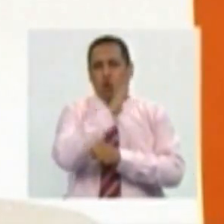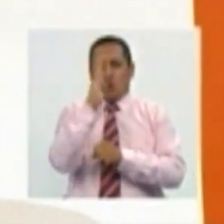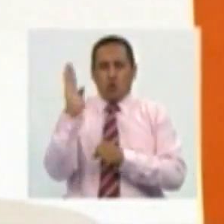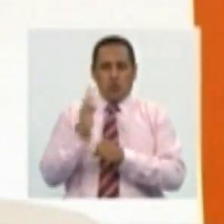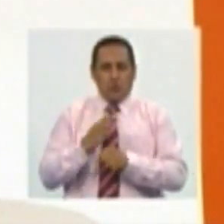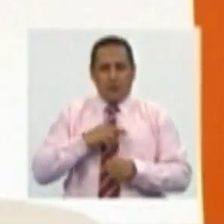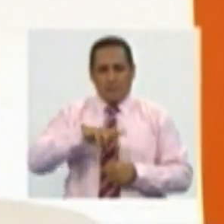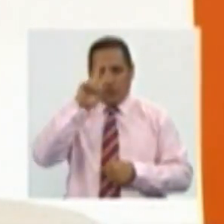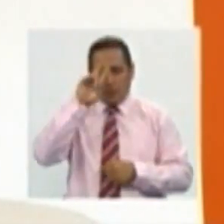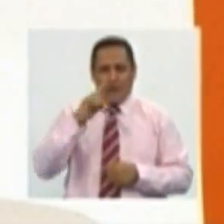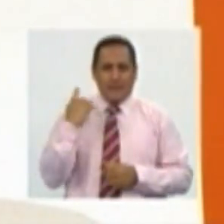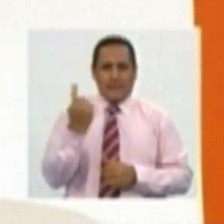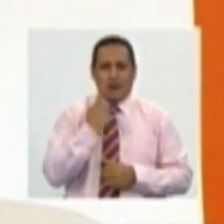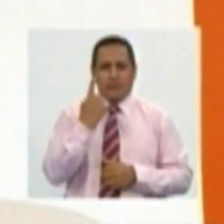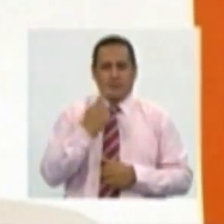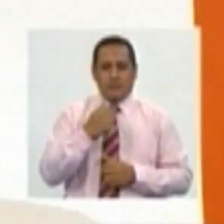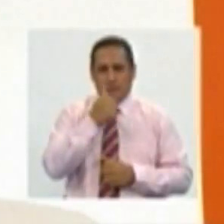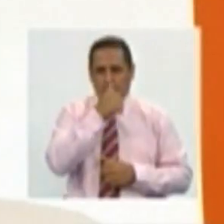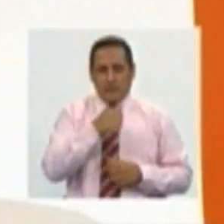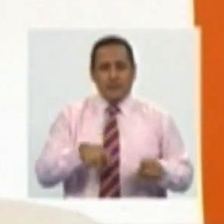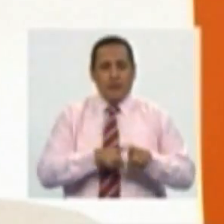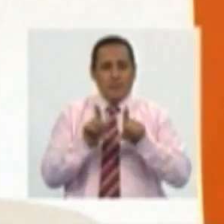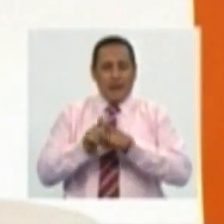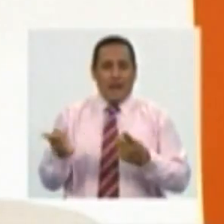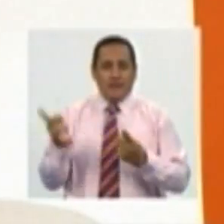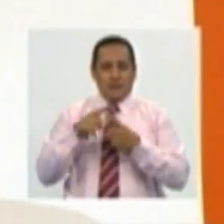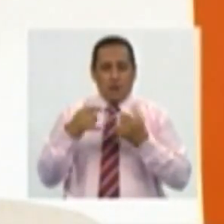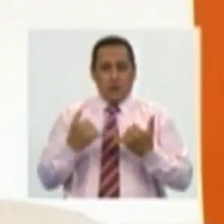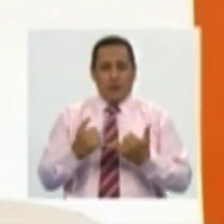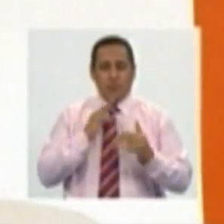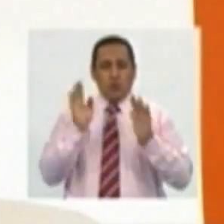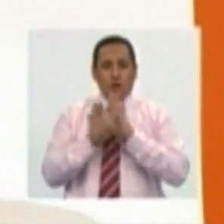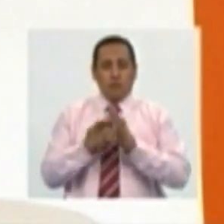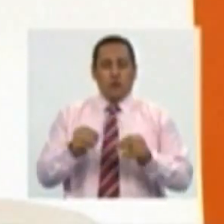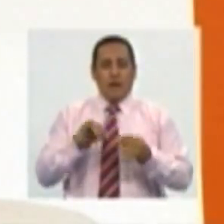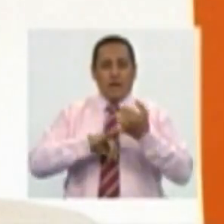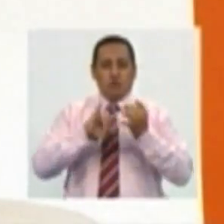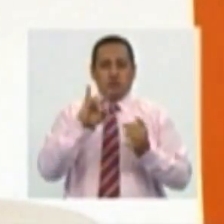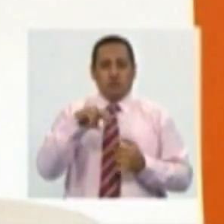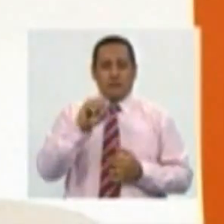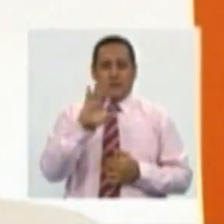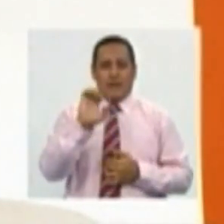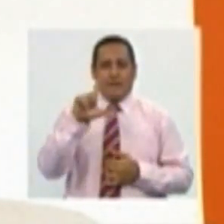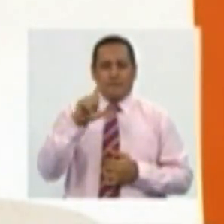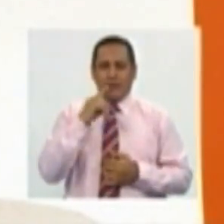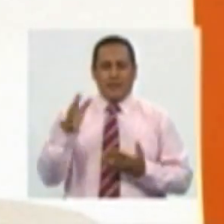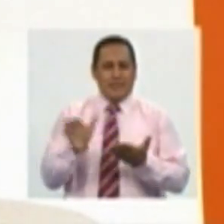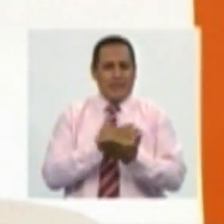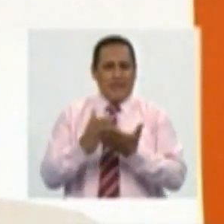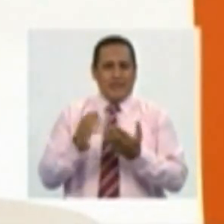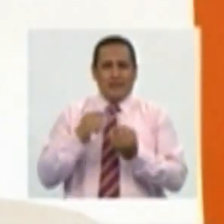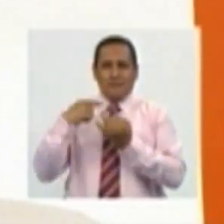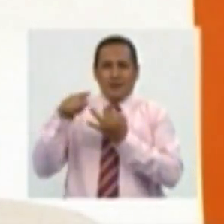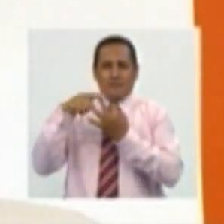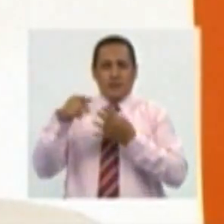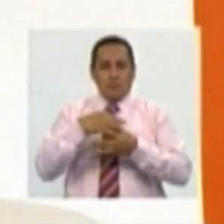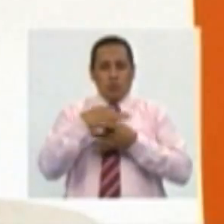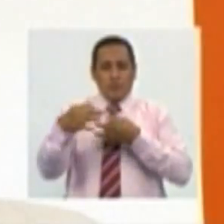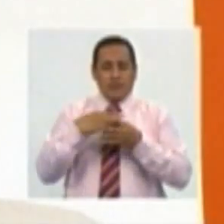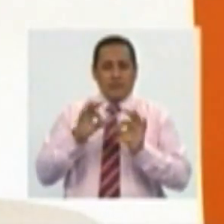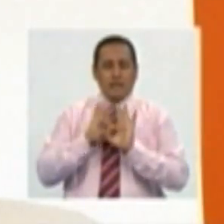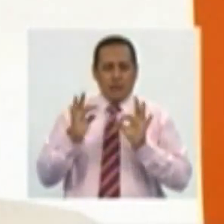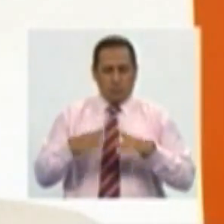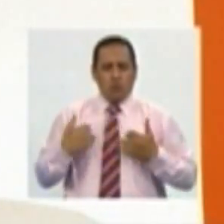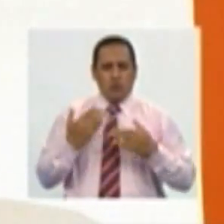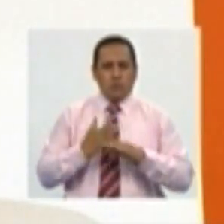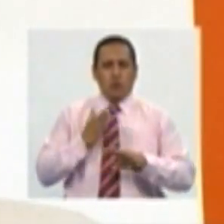todas las intendencias regionales a nivel nacional. Así que por lo pronto, si es que la SUNAFIL aún no está dentro de nuestra jurisdicción,